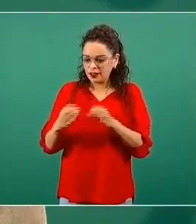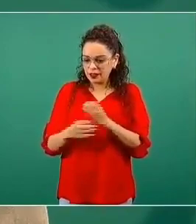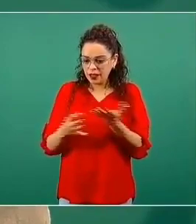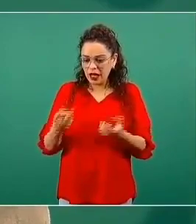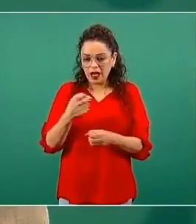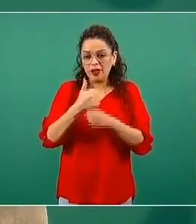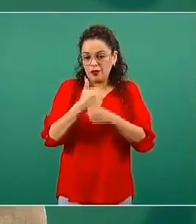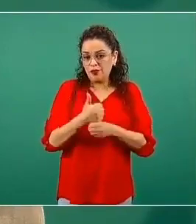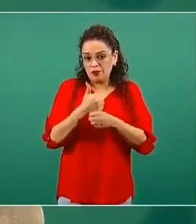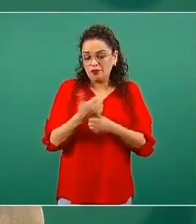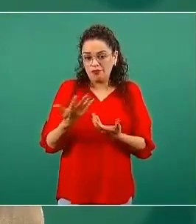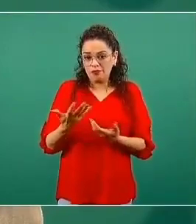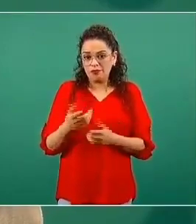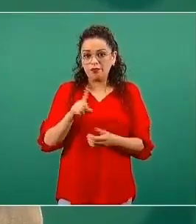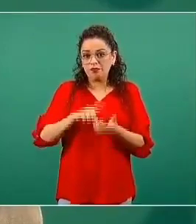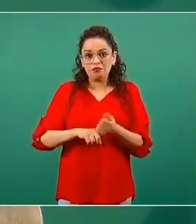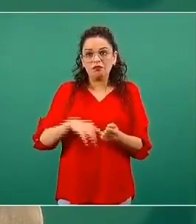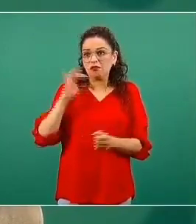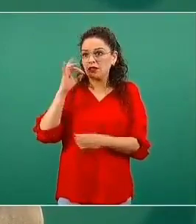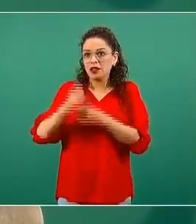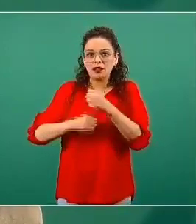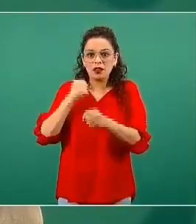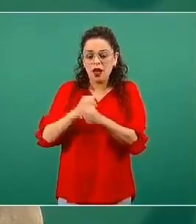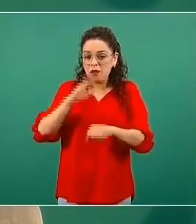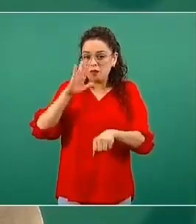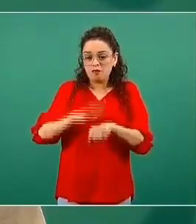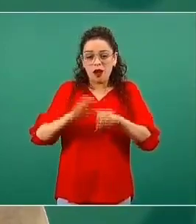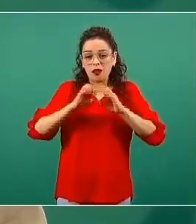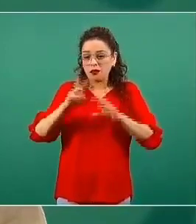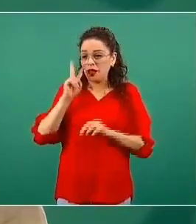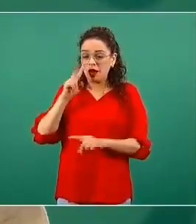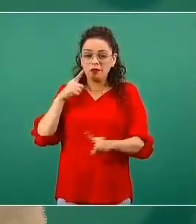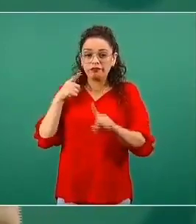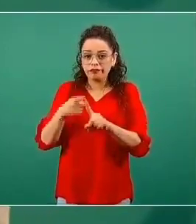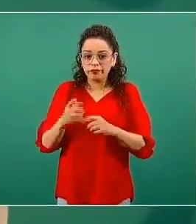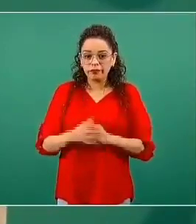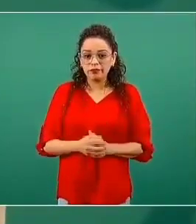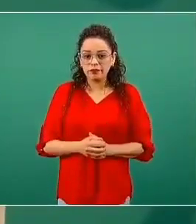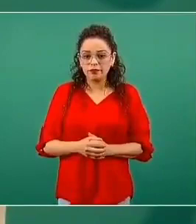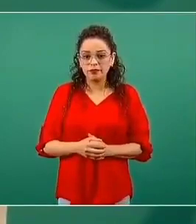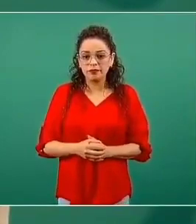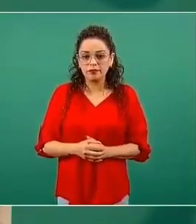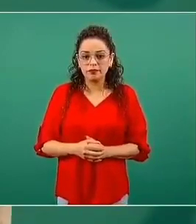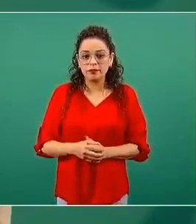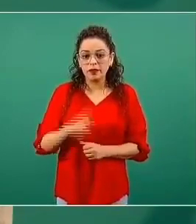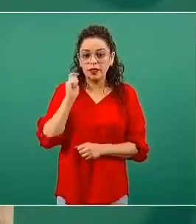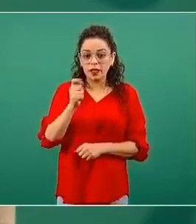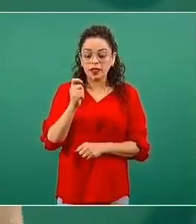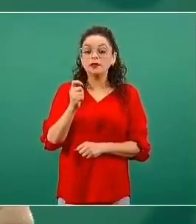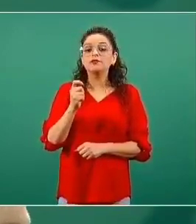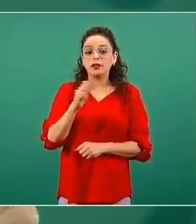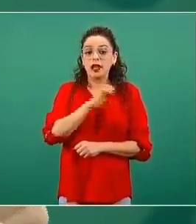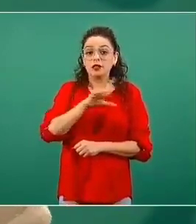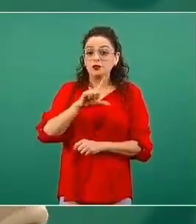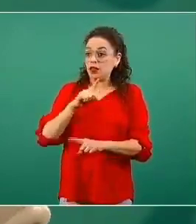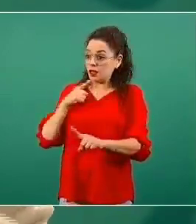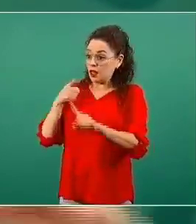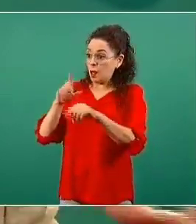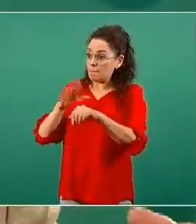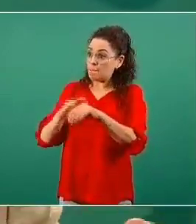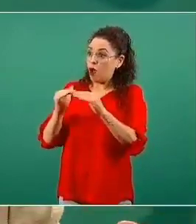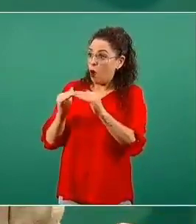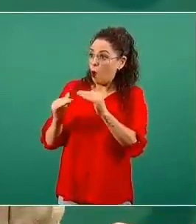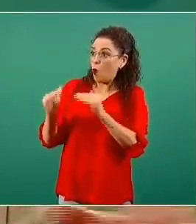largo de las últimas 3 décadas en particular, que ha tendido a la superespecialidad, pero ha dejado descubierta